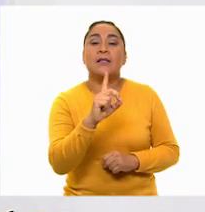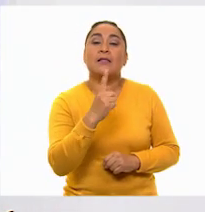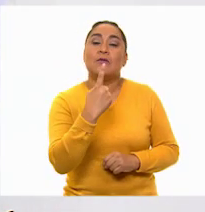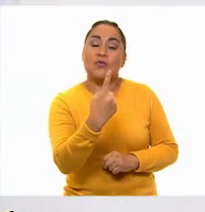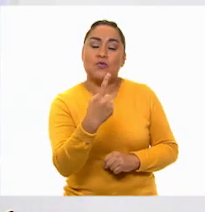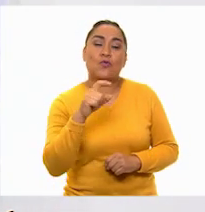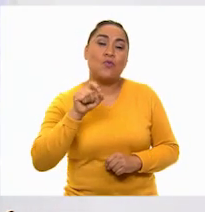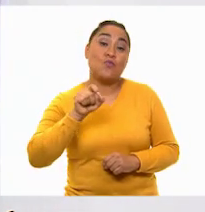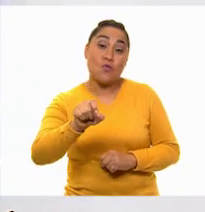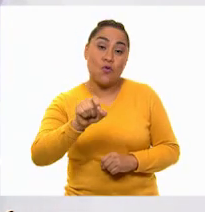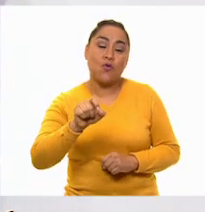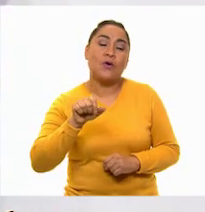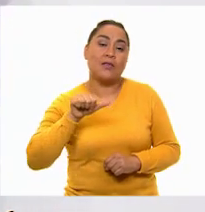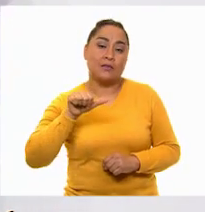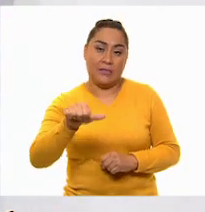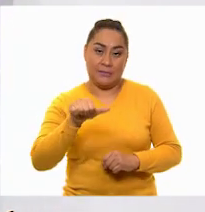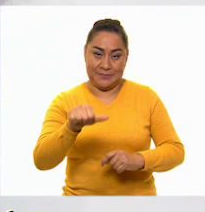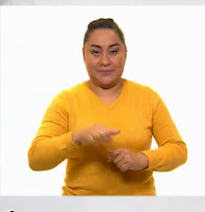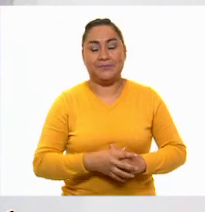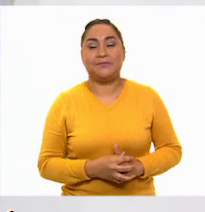31.16.